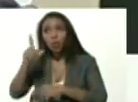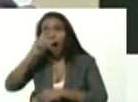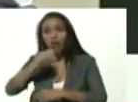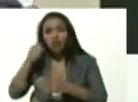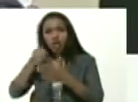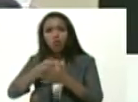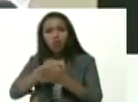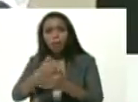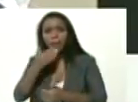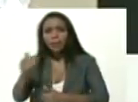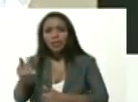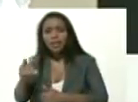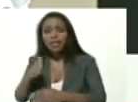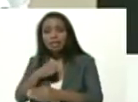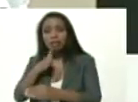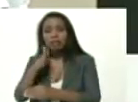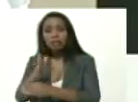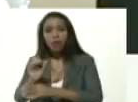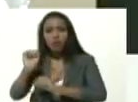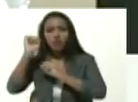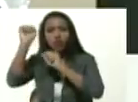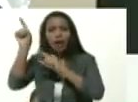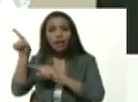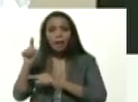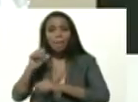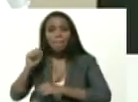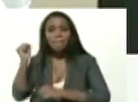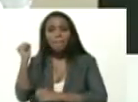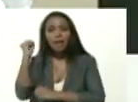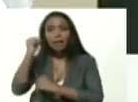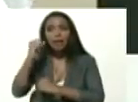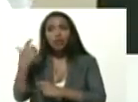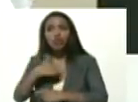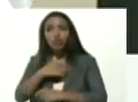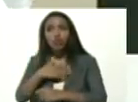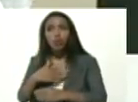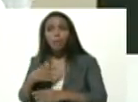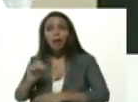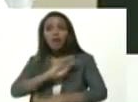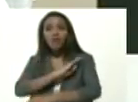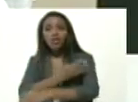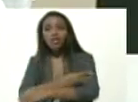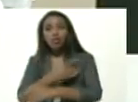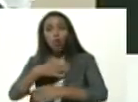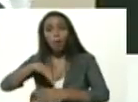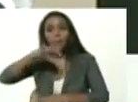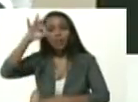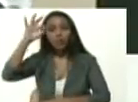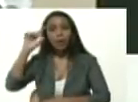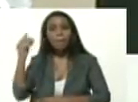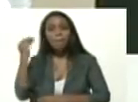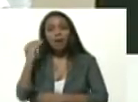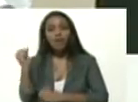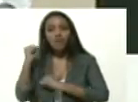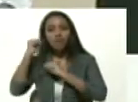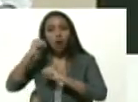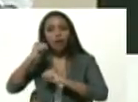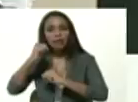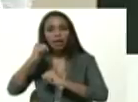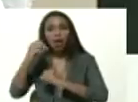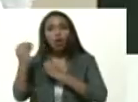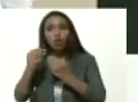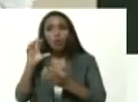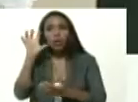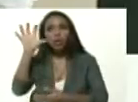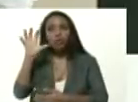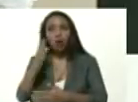nos van a permitir salir victoriosos de esta batalla. Vamos a salir más fortalecidos en lo espiritual, pero también vamos a salir más fortalecidos como nación.